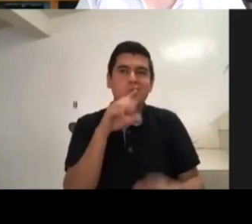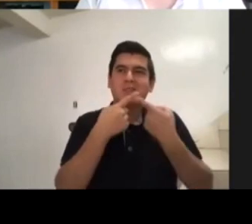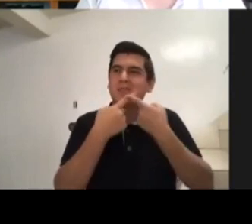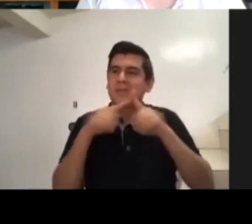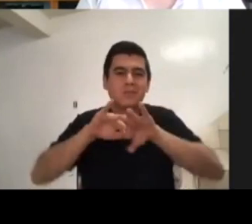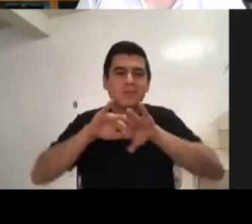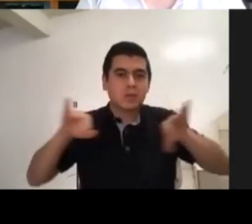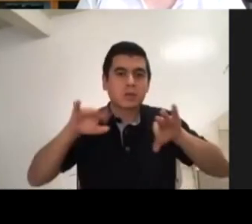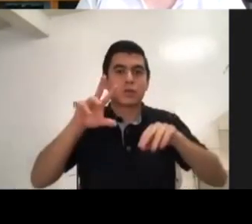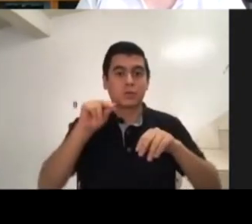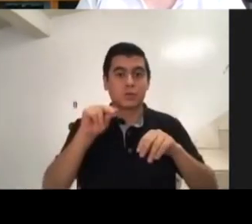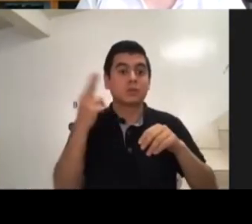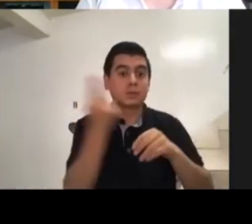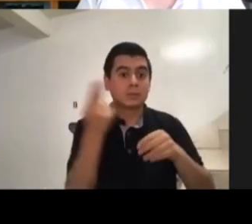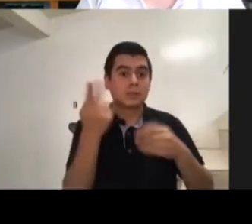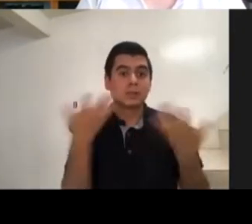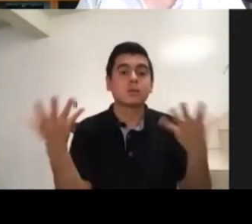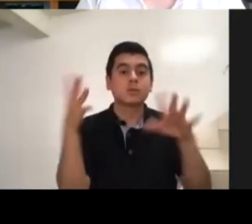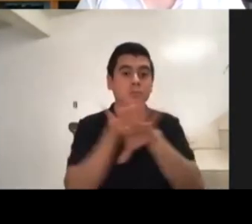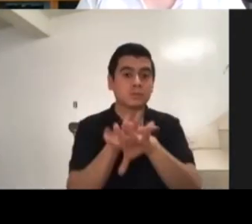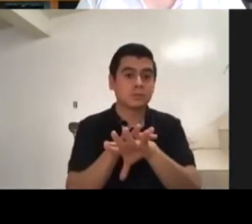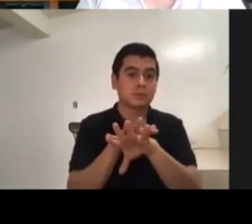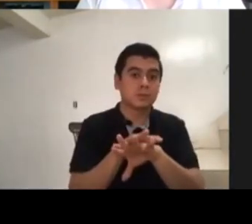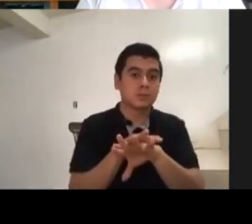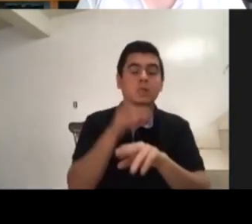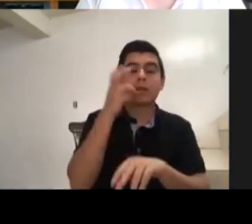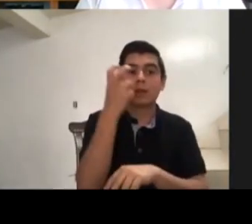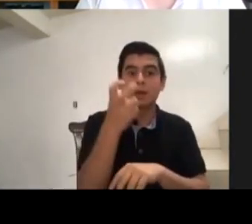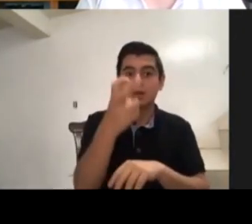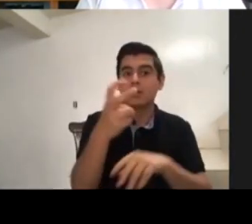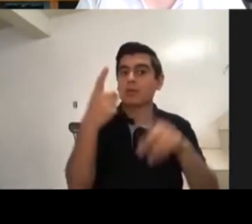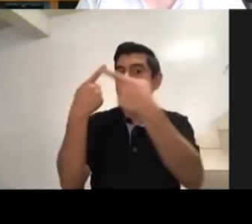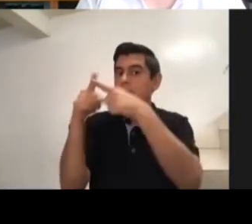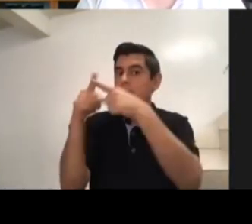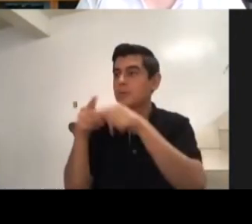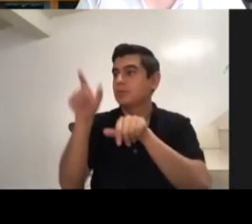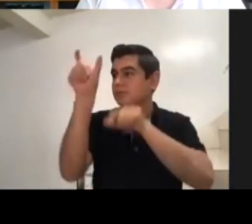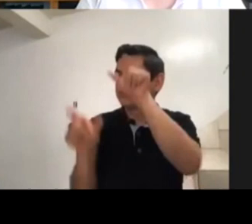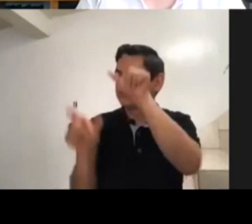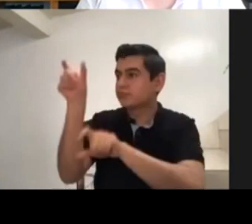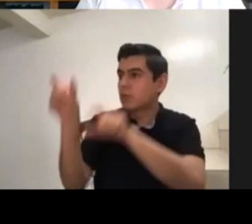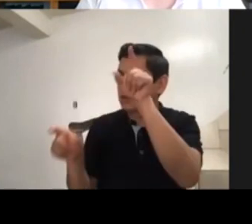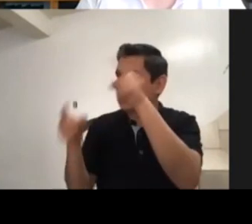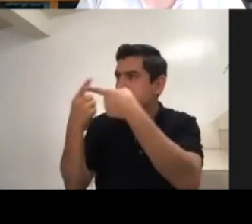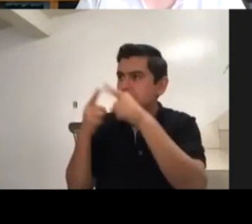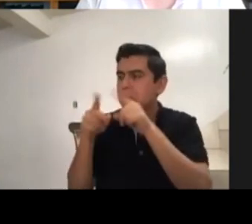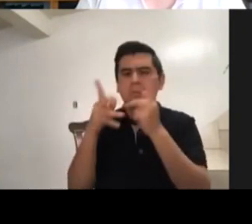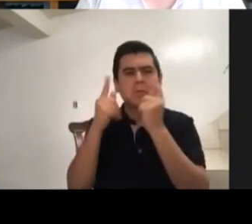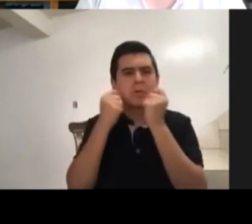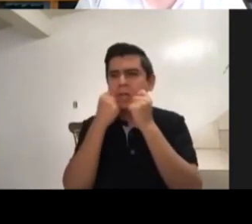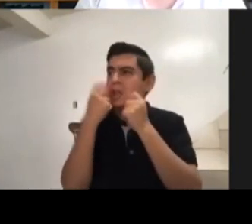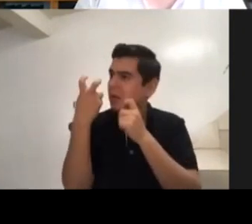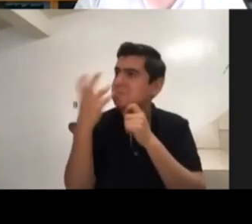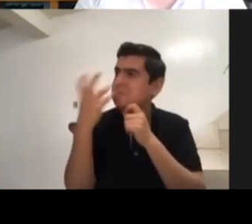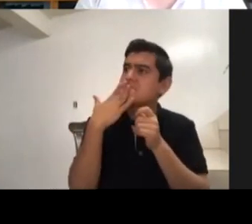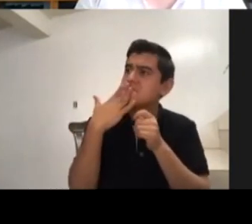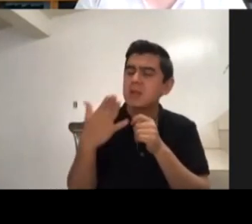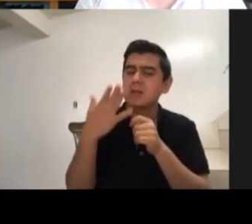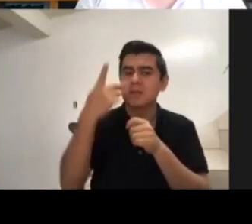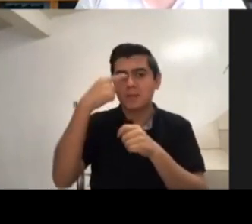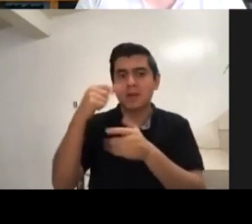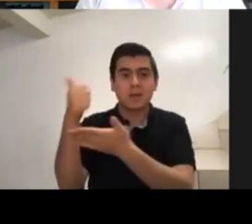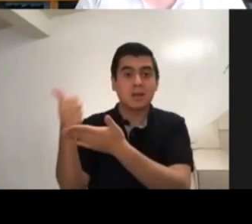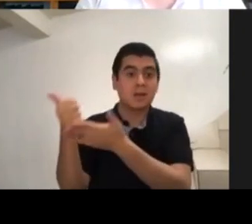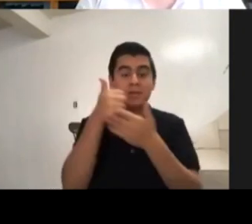No se puede incluir si no se reconoce la diversidad como una riqueza, además. No solo si se reconozca la existencia, que eso hemos avanzado